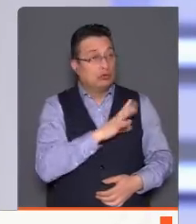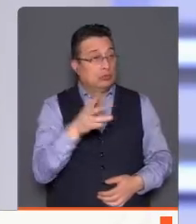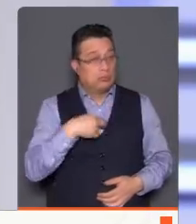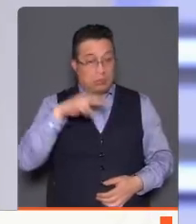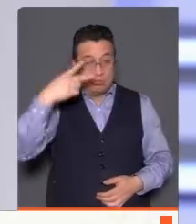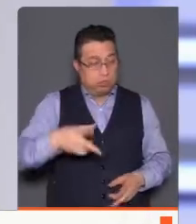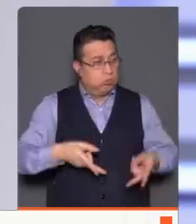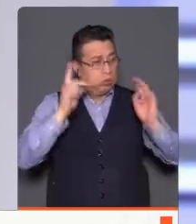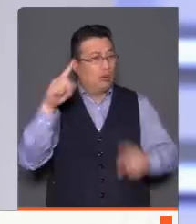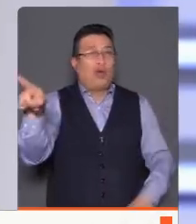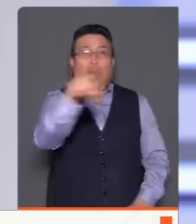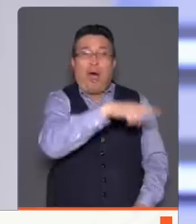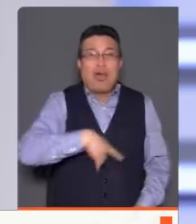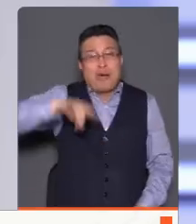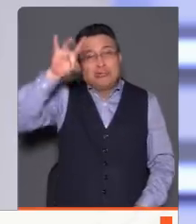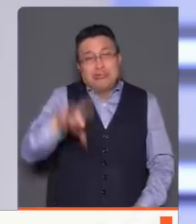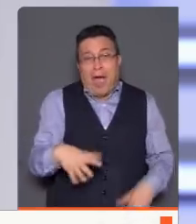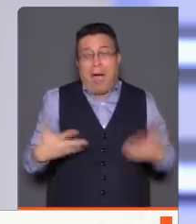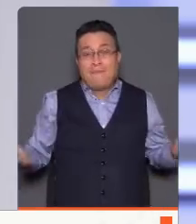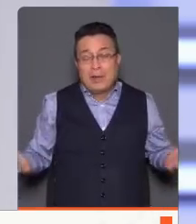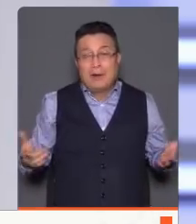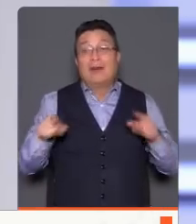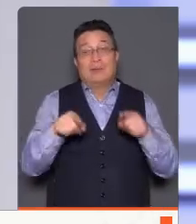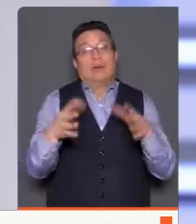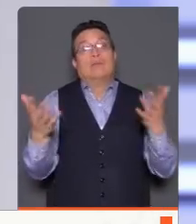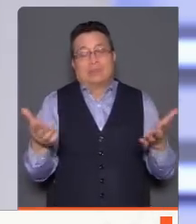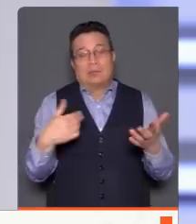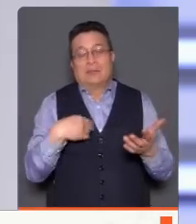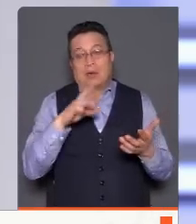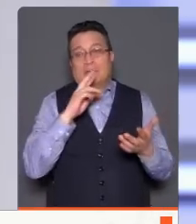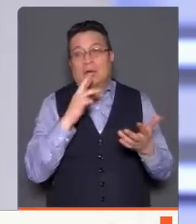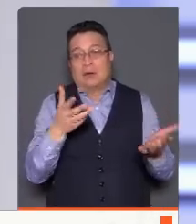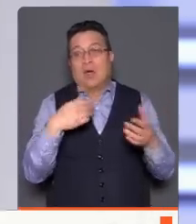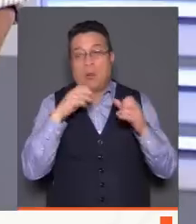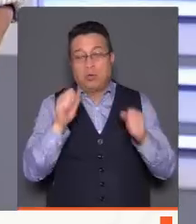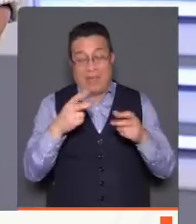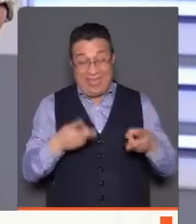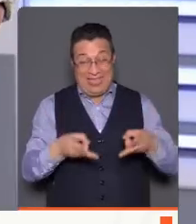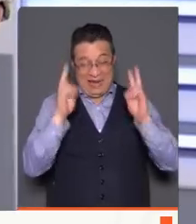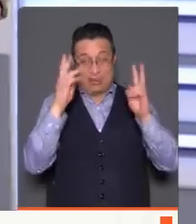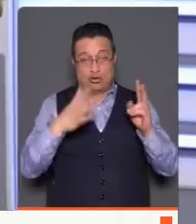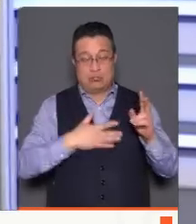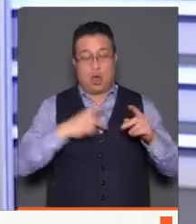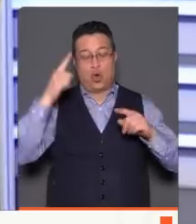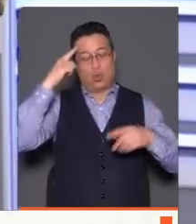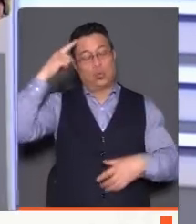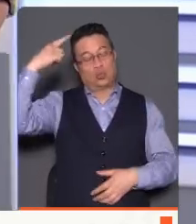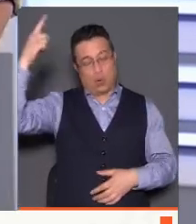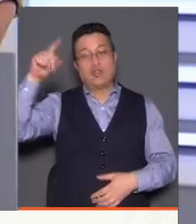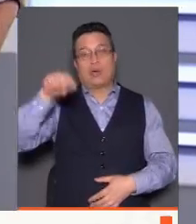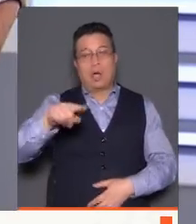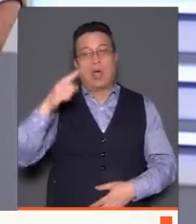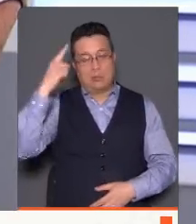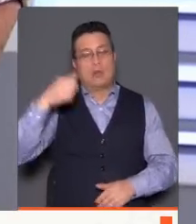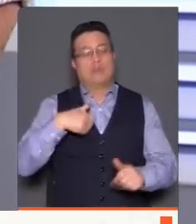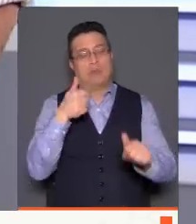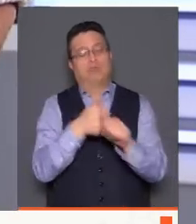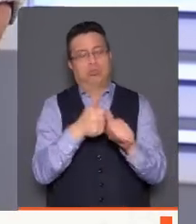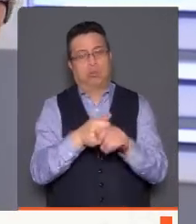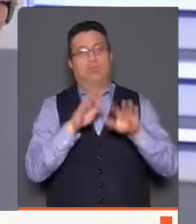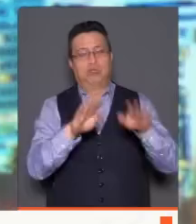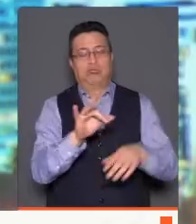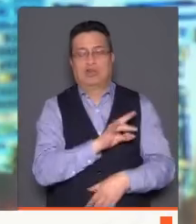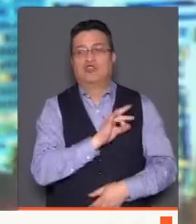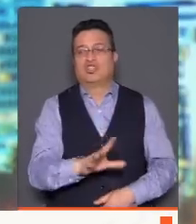posibilidad de que la gente pueda materializar... Que alcalde Recoy responda. No solo este derecho, este sueño que vamos a seguir respaldando en los chilenos y